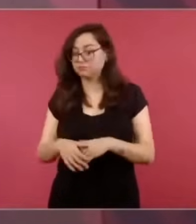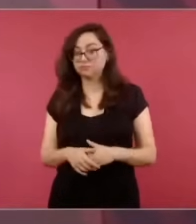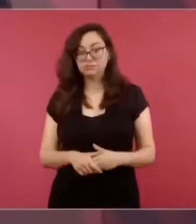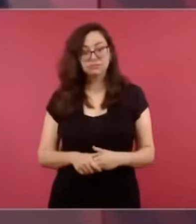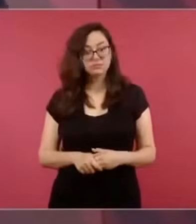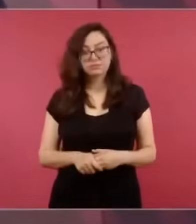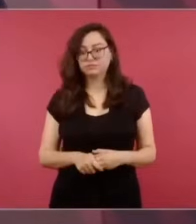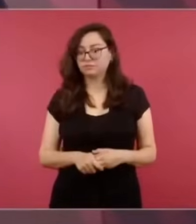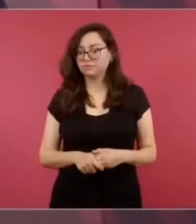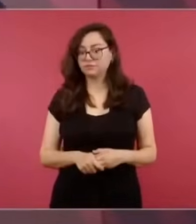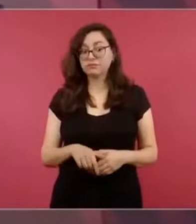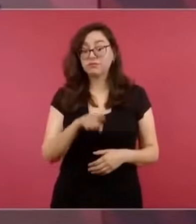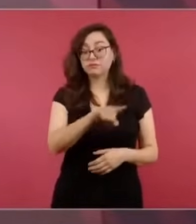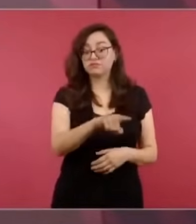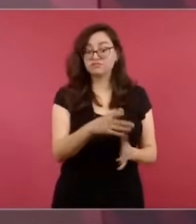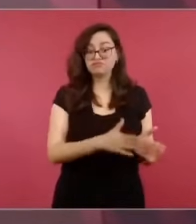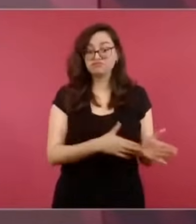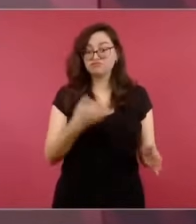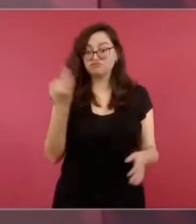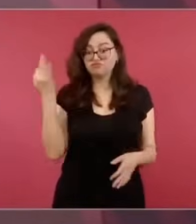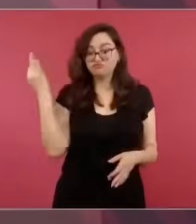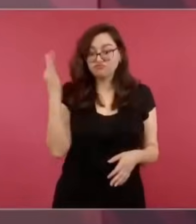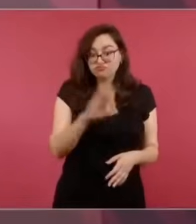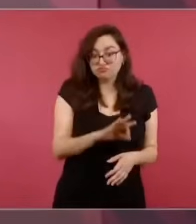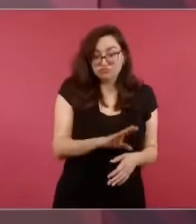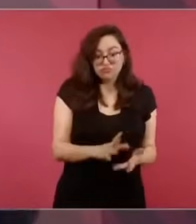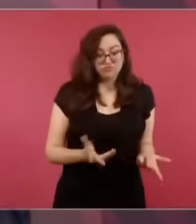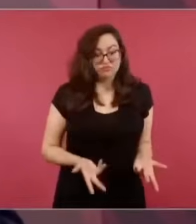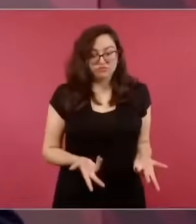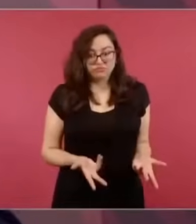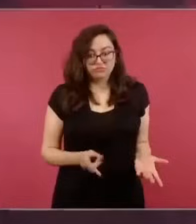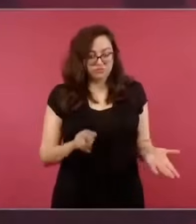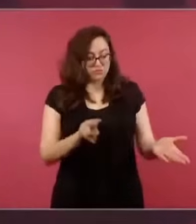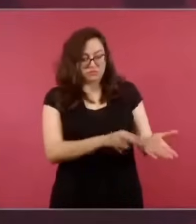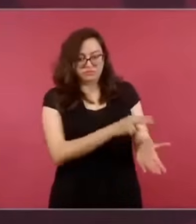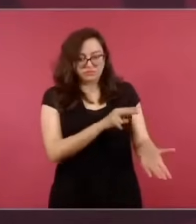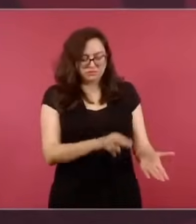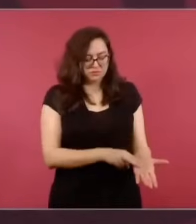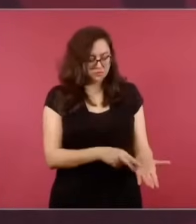Entonces se inició un litigio